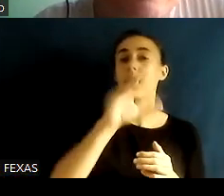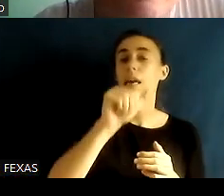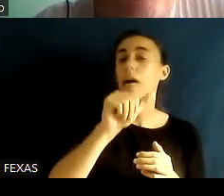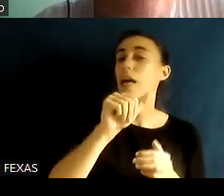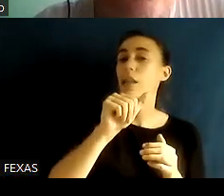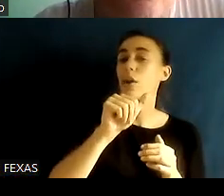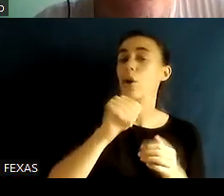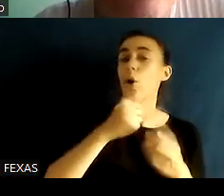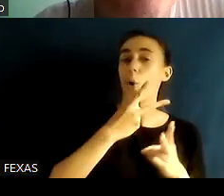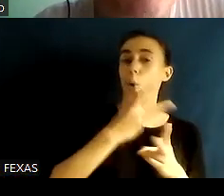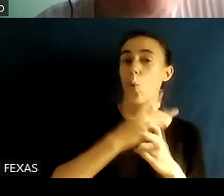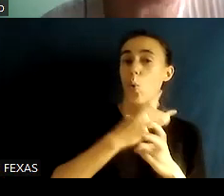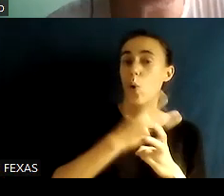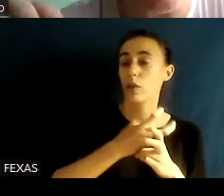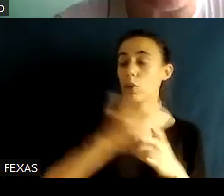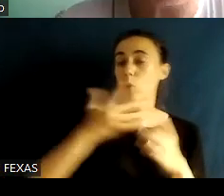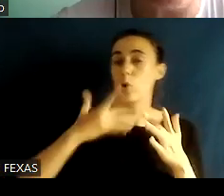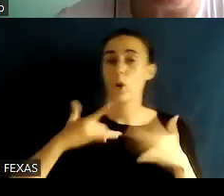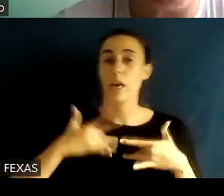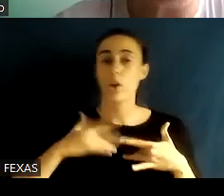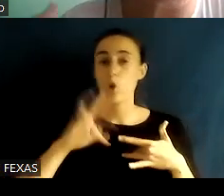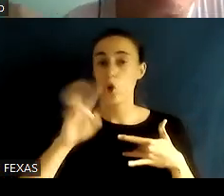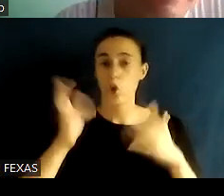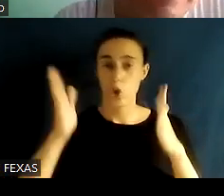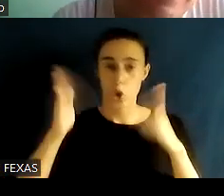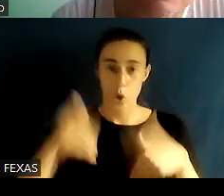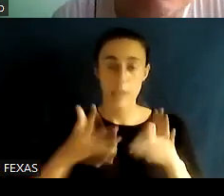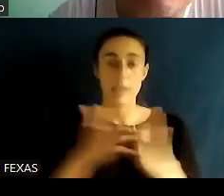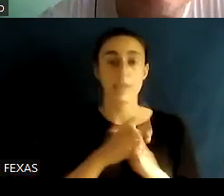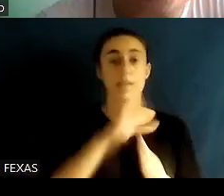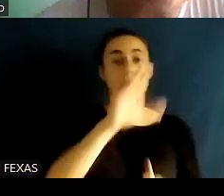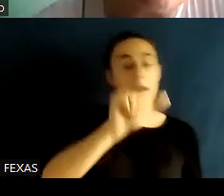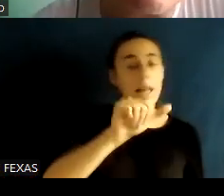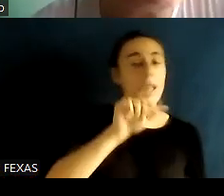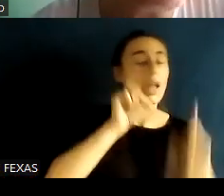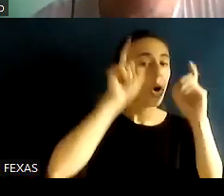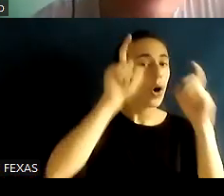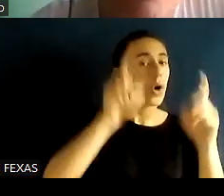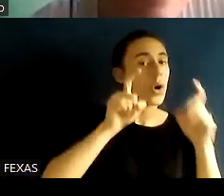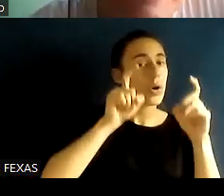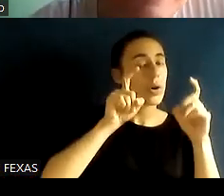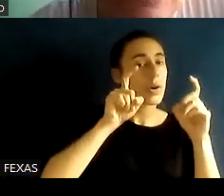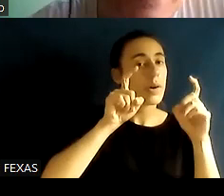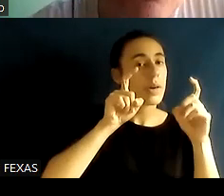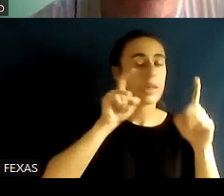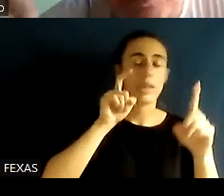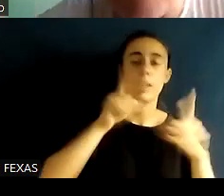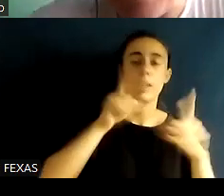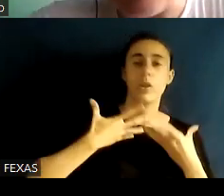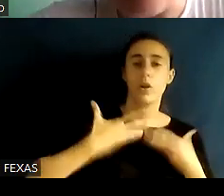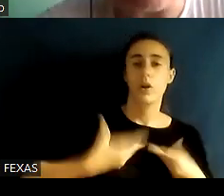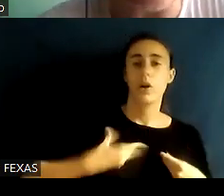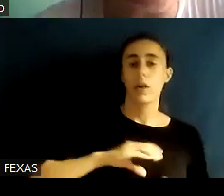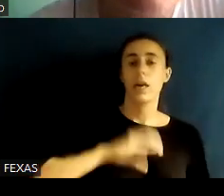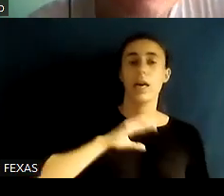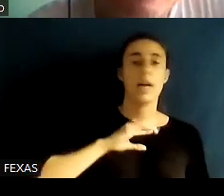algún otro órgano de nuestro cuerpo, ese calcio que introduzcamos con intención de tratar el ánimo no va a acabar tratando el ánimo, sino que se va a ir